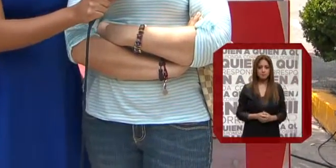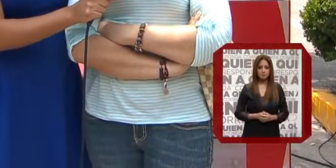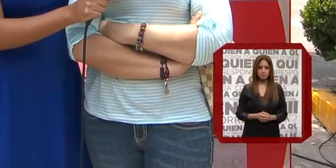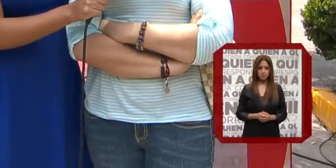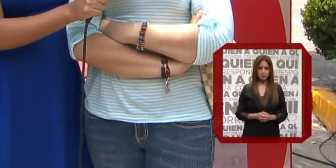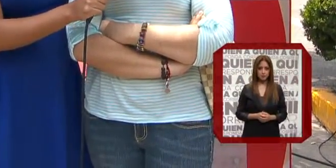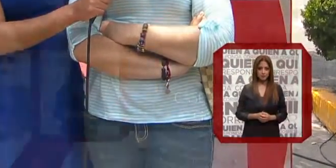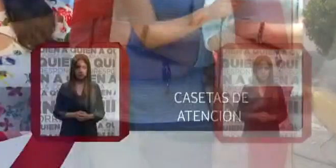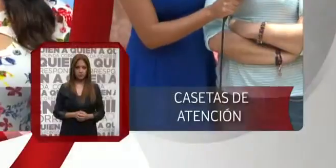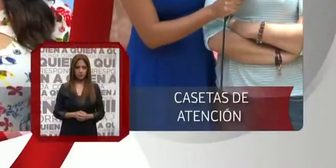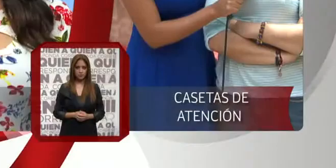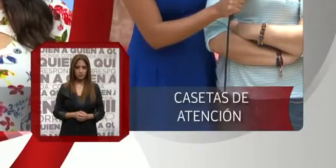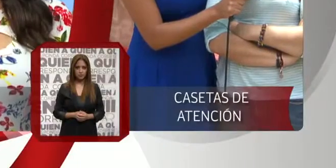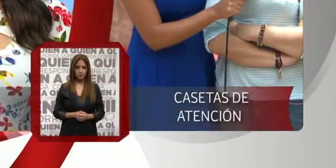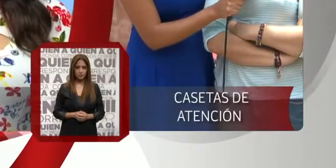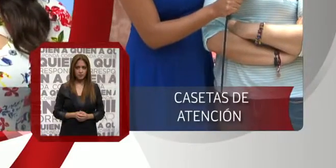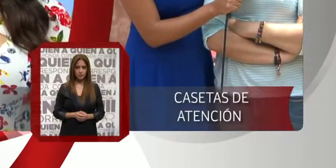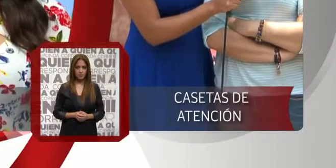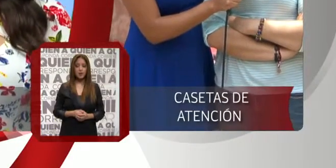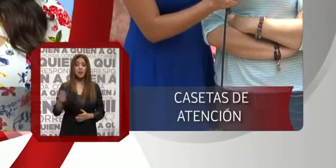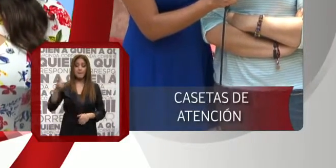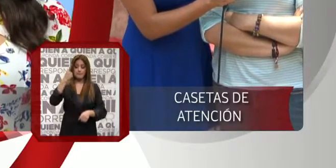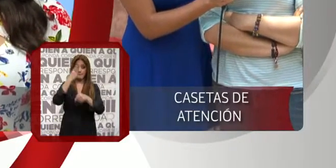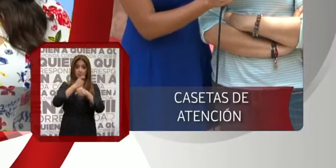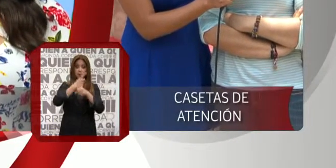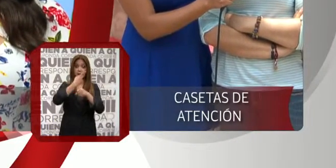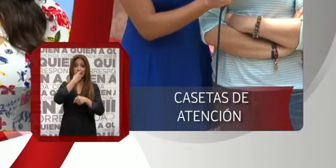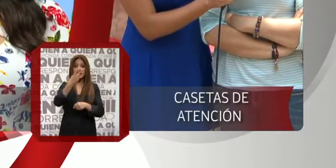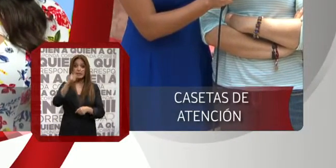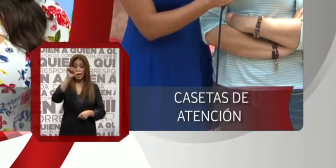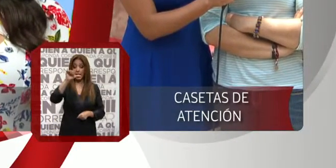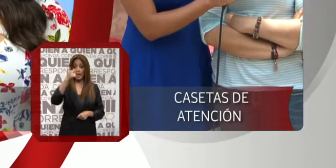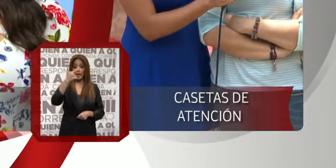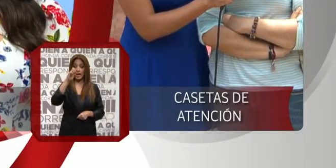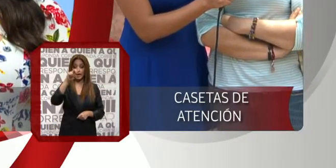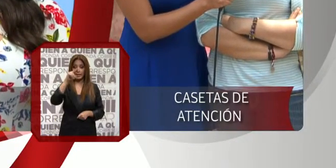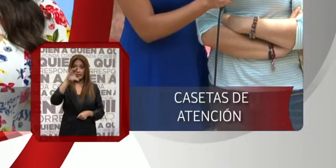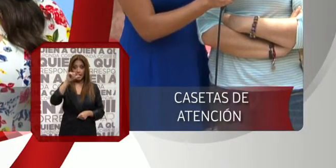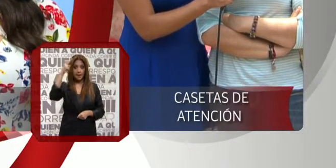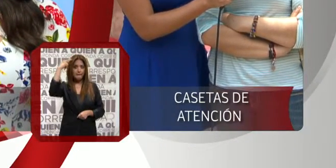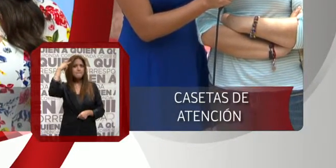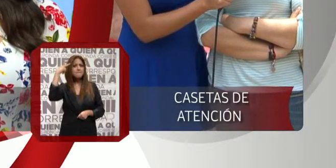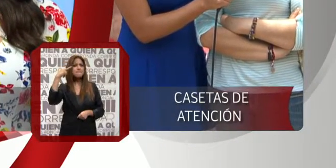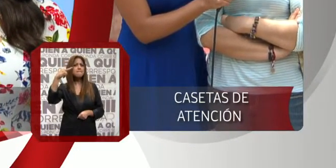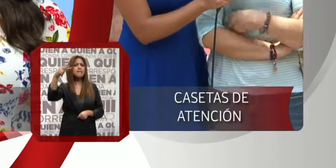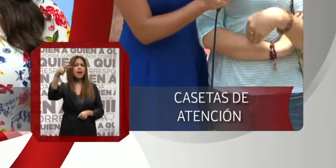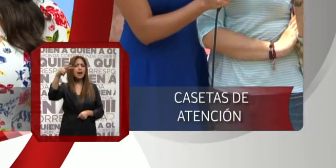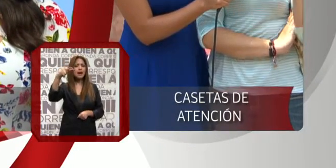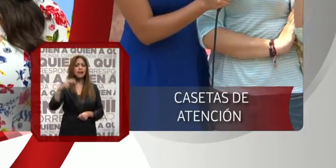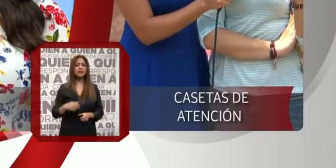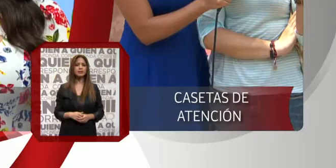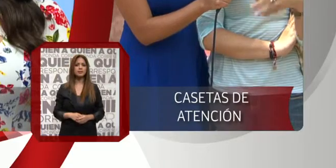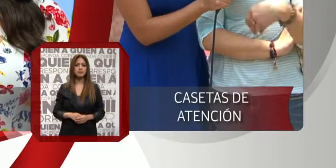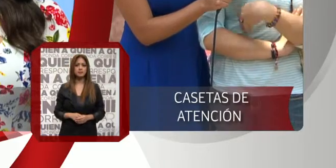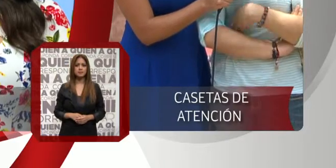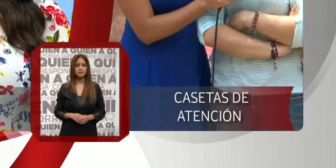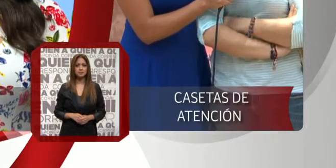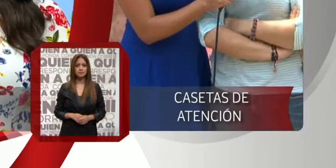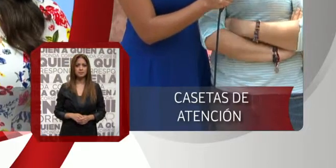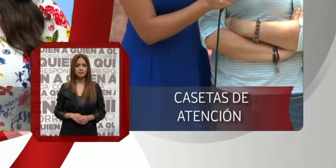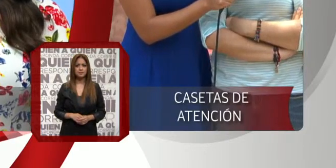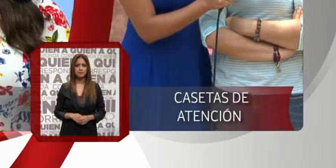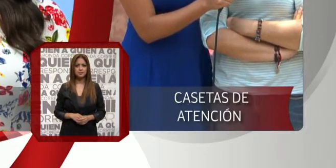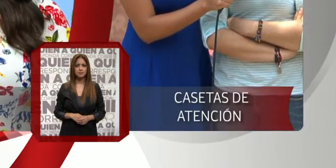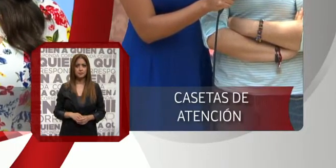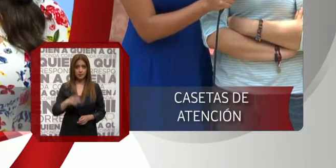Pues primero, antes que nada, o sea, se manejan como una agencia de viajes, pues ahora sí que de, ¿cómo se llama? Pues realmente lo que es